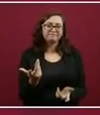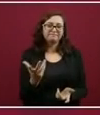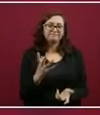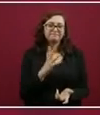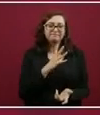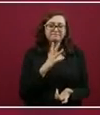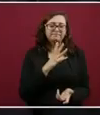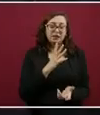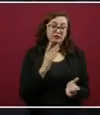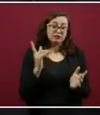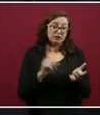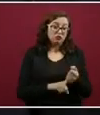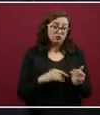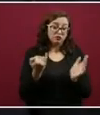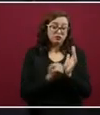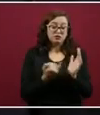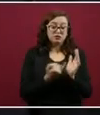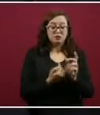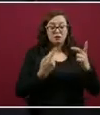en lo fiscal,